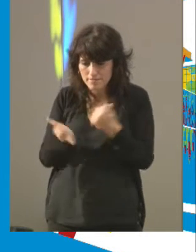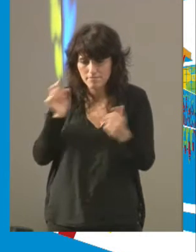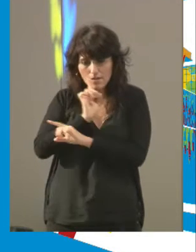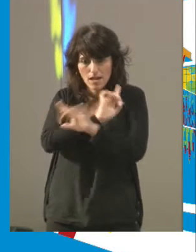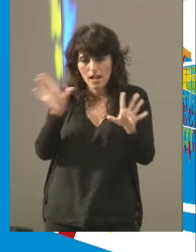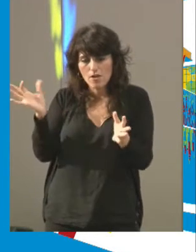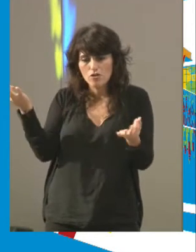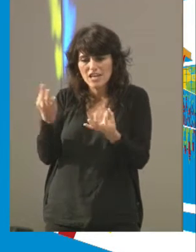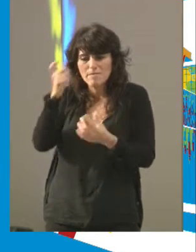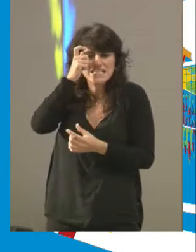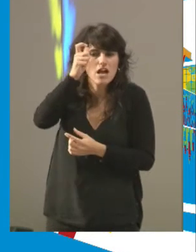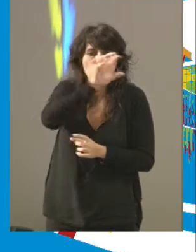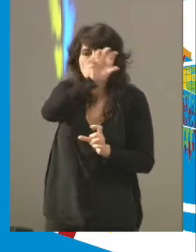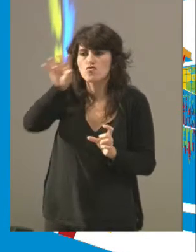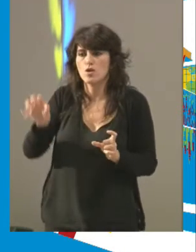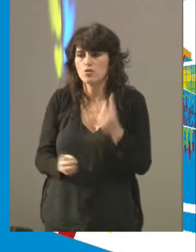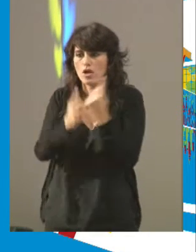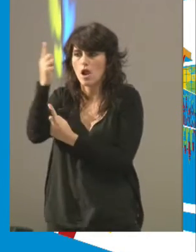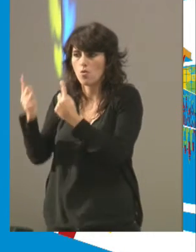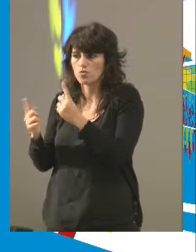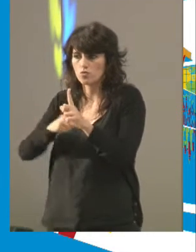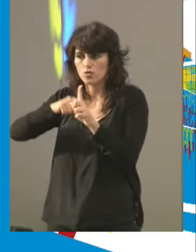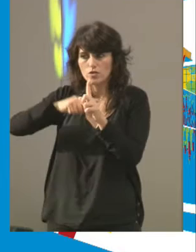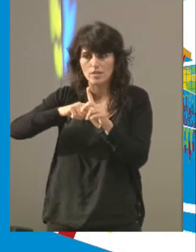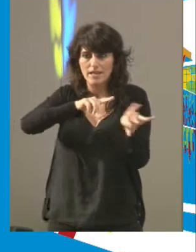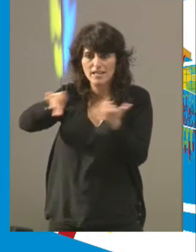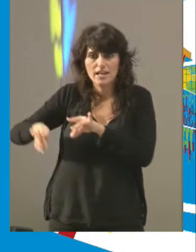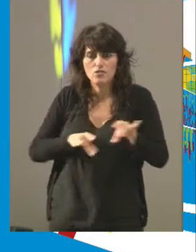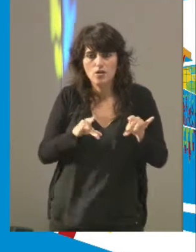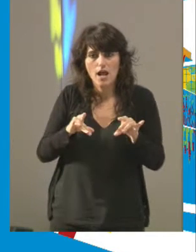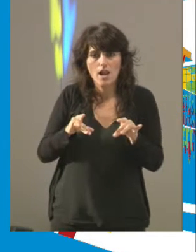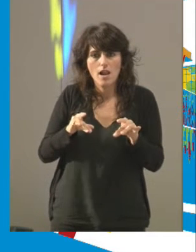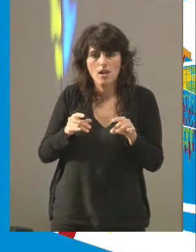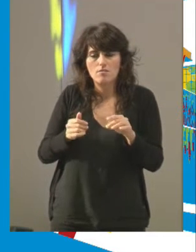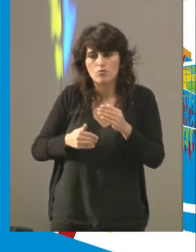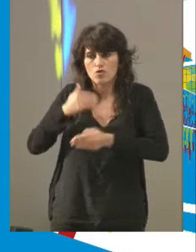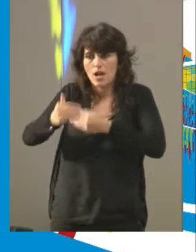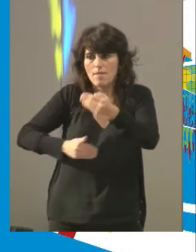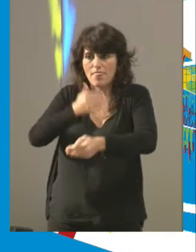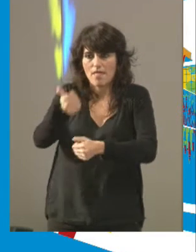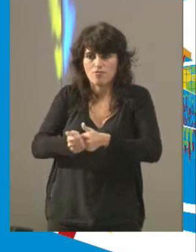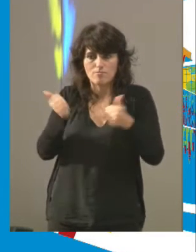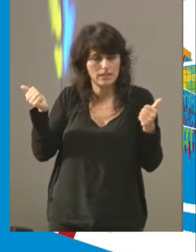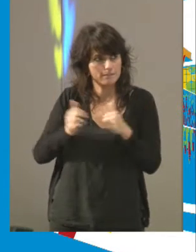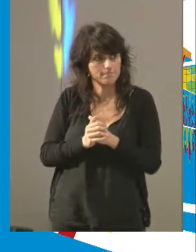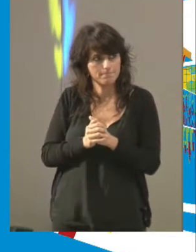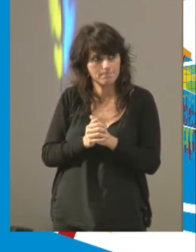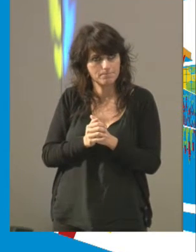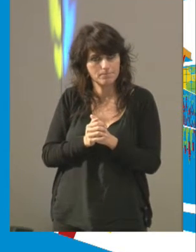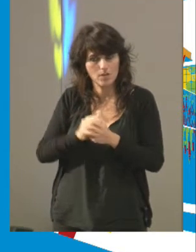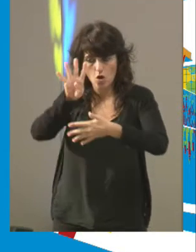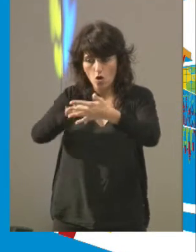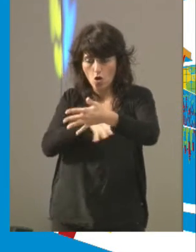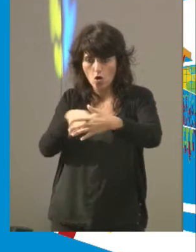en determinados núcleos de un nivel de escala territorial mucho más avanzado al territorio. Precisión